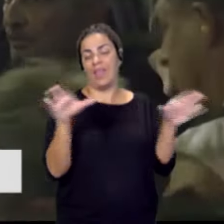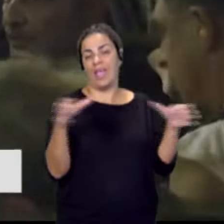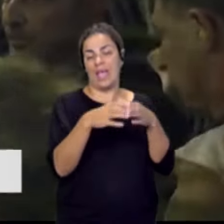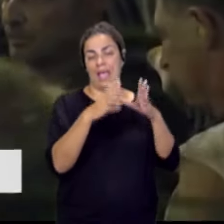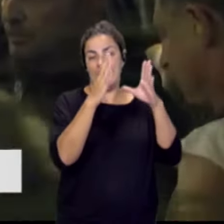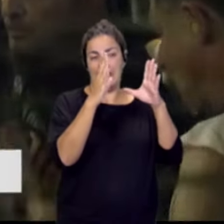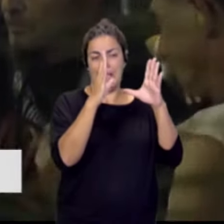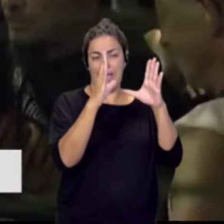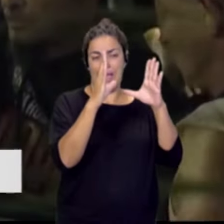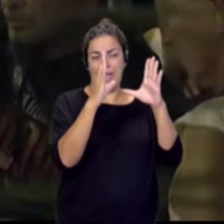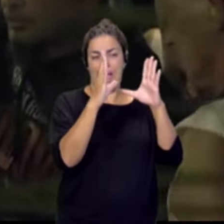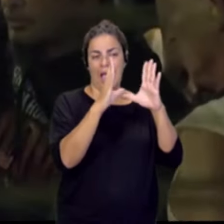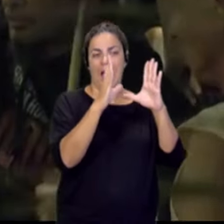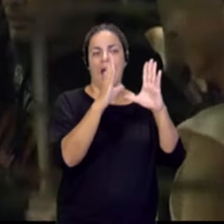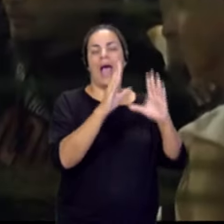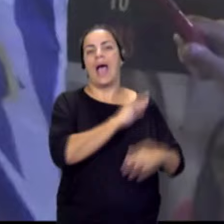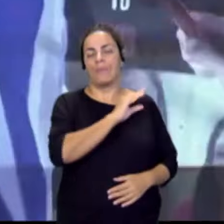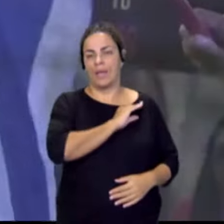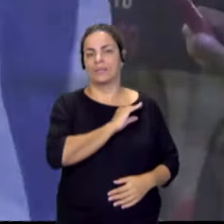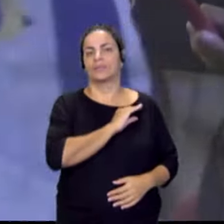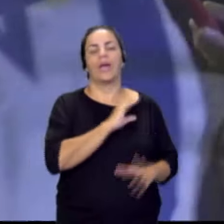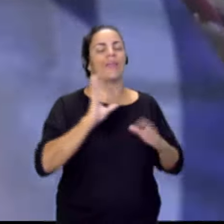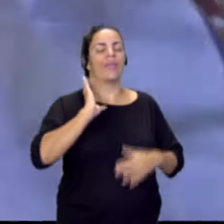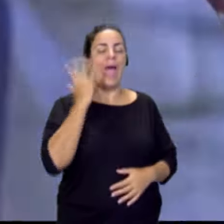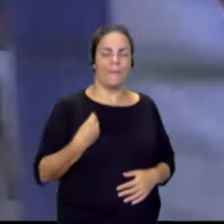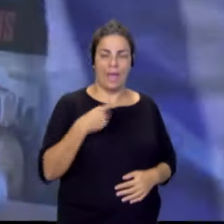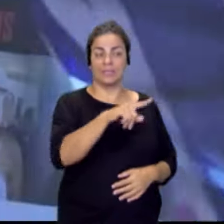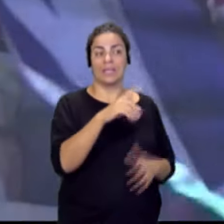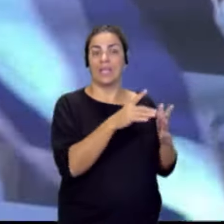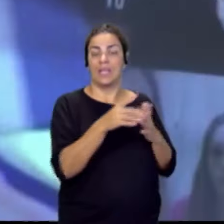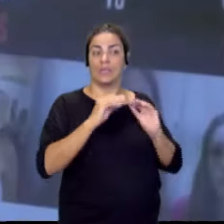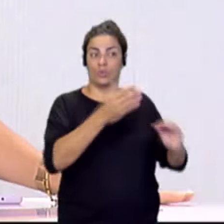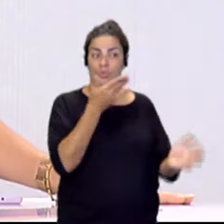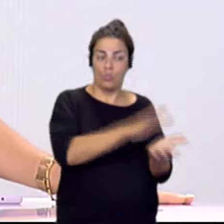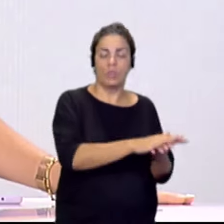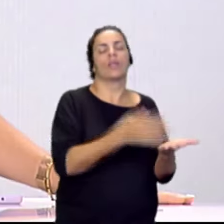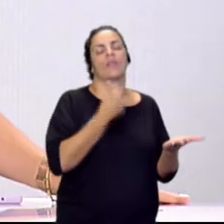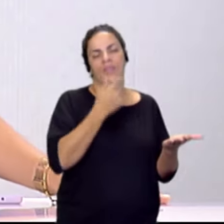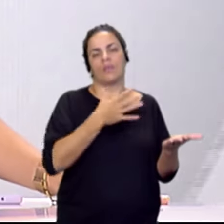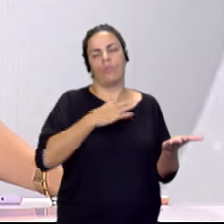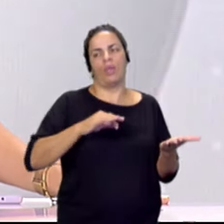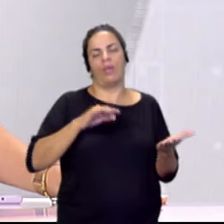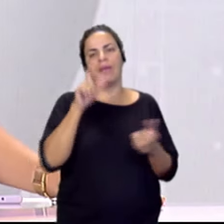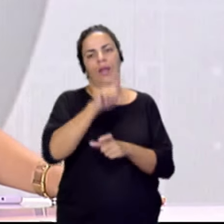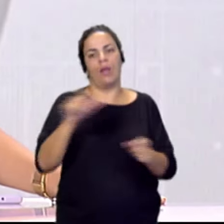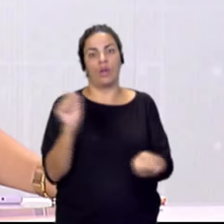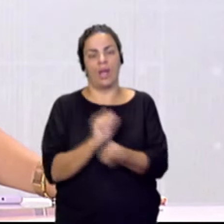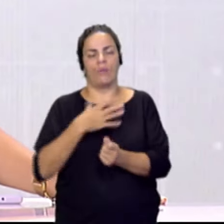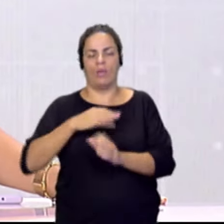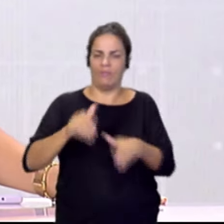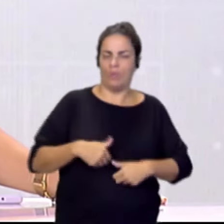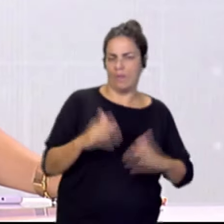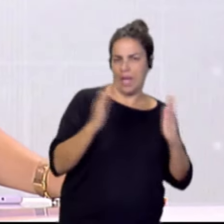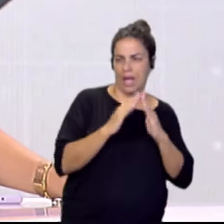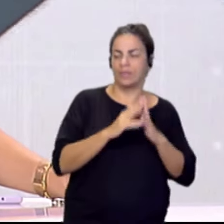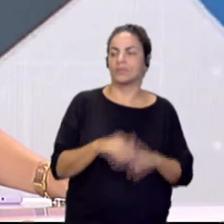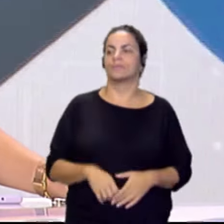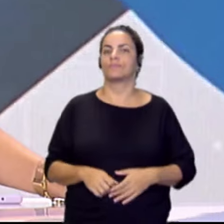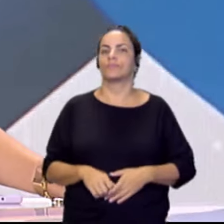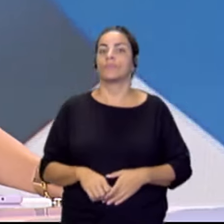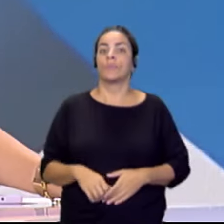positivo para el regreso de los rehenes a casa. Ya lo hemos contado durante este Buenos Días Canarias. Rusia celebra